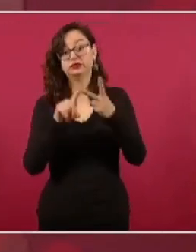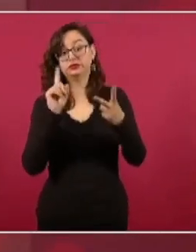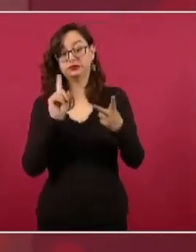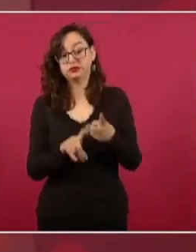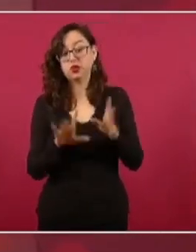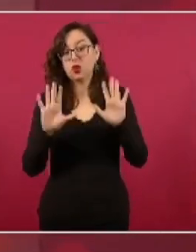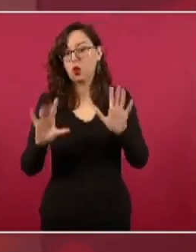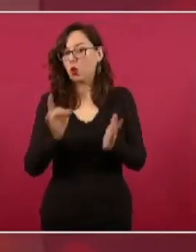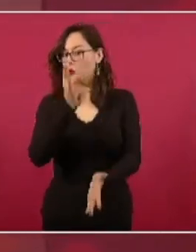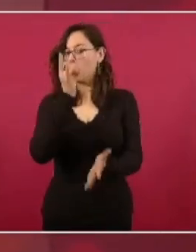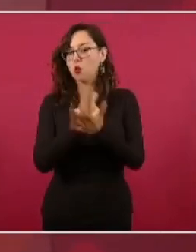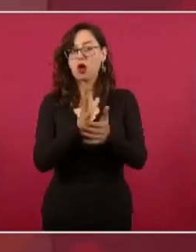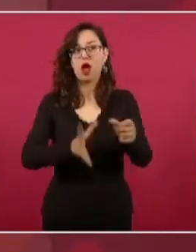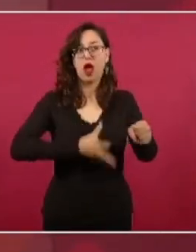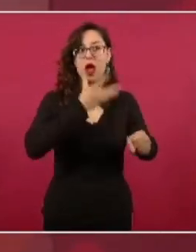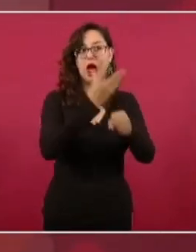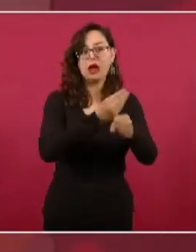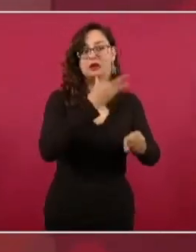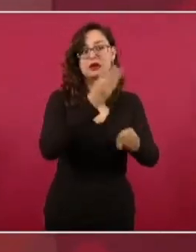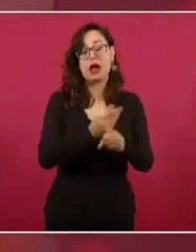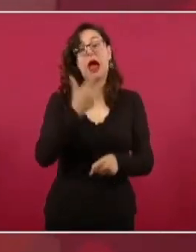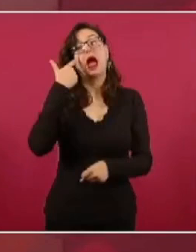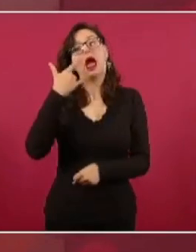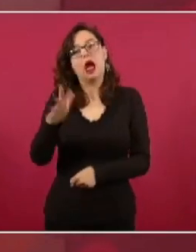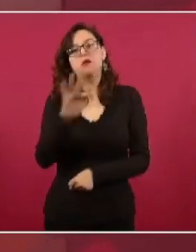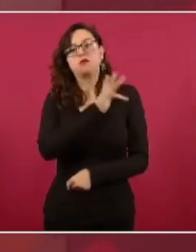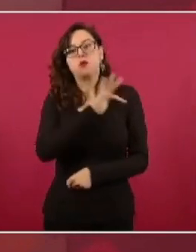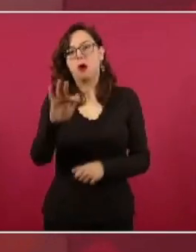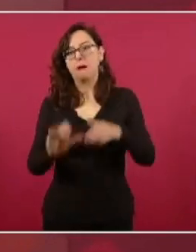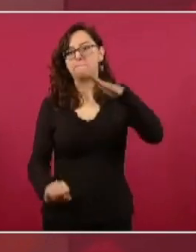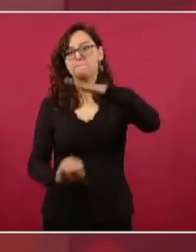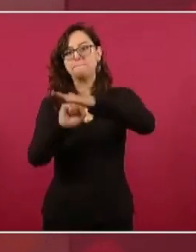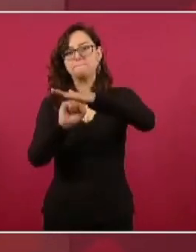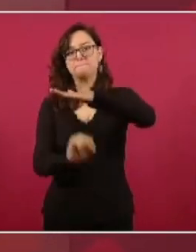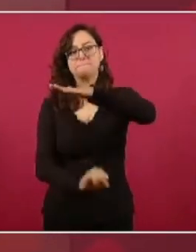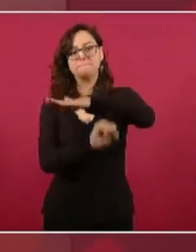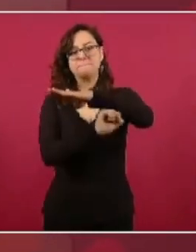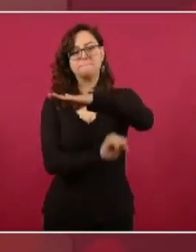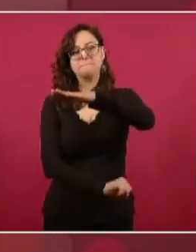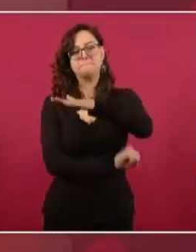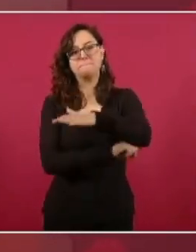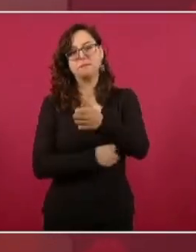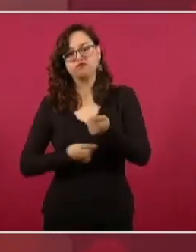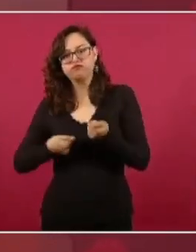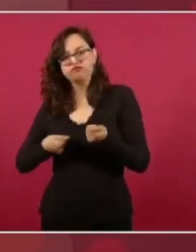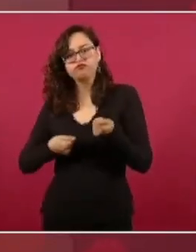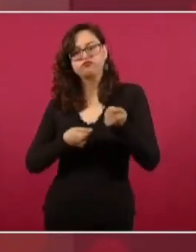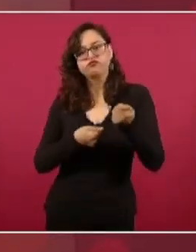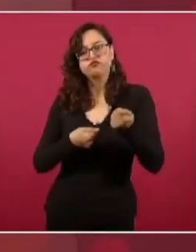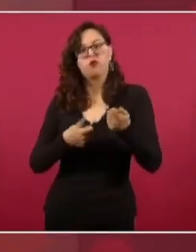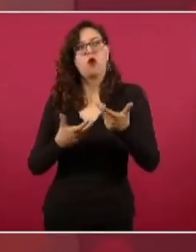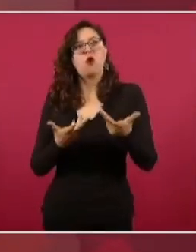voy a pedir a los técnicos, ya hay un grupo que está trabajando en esto,